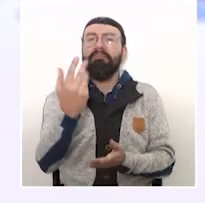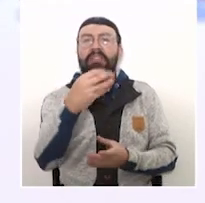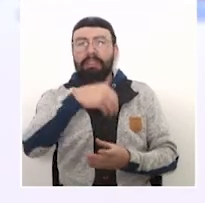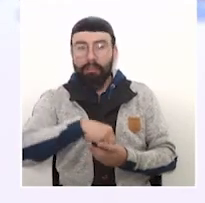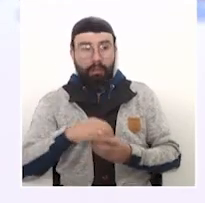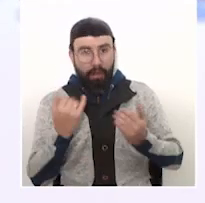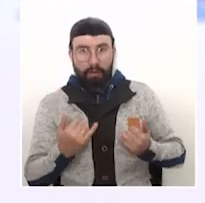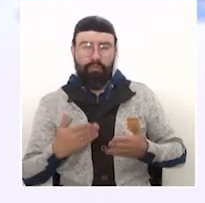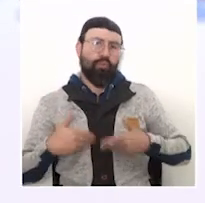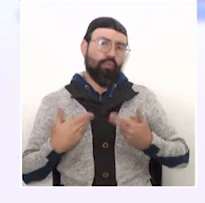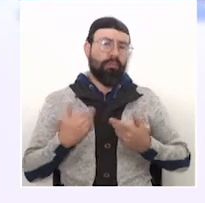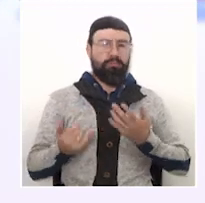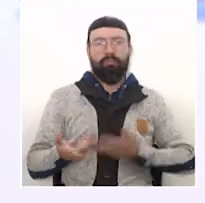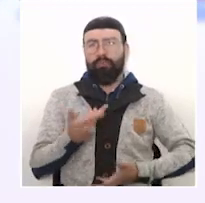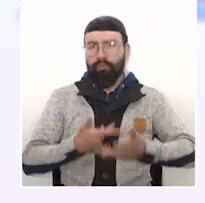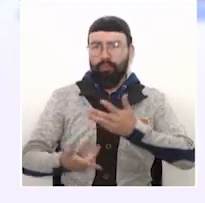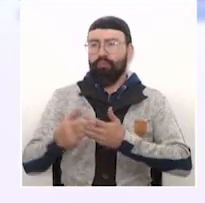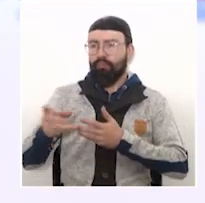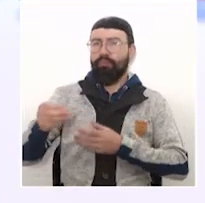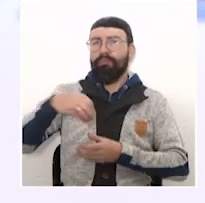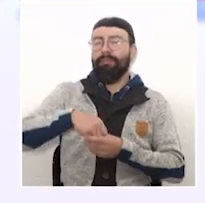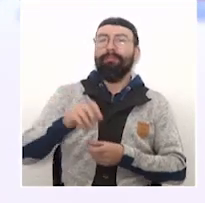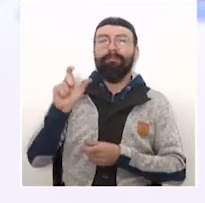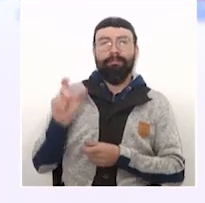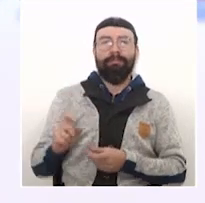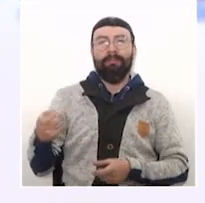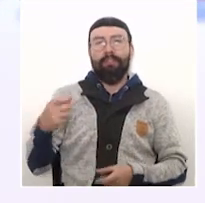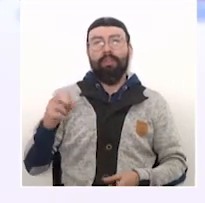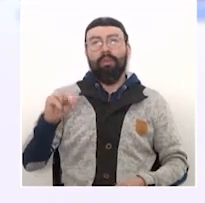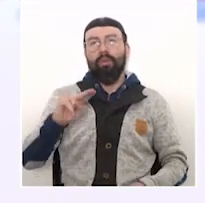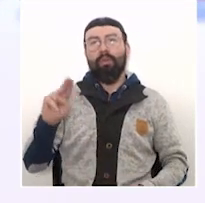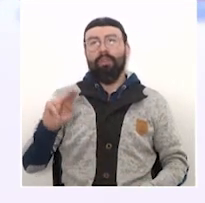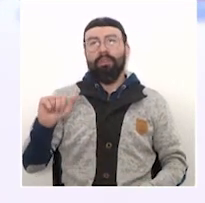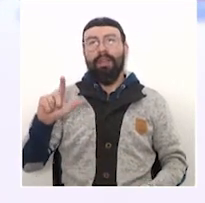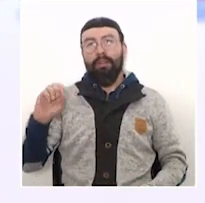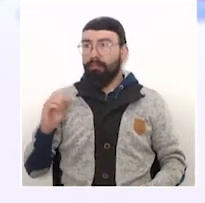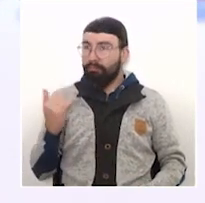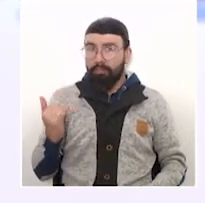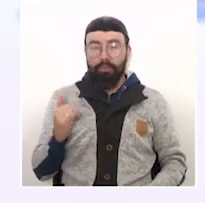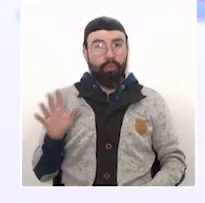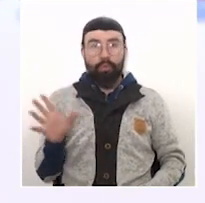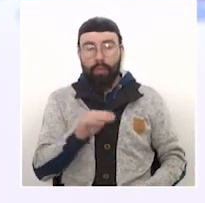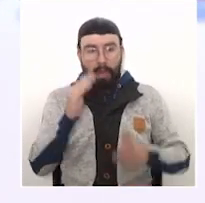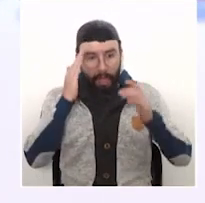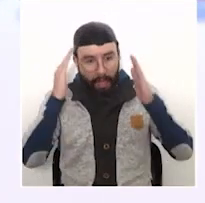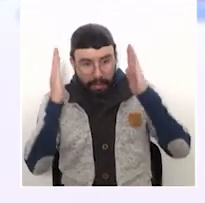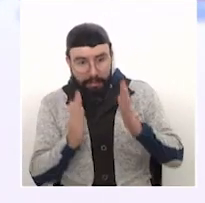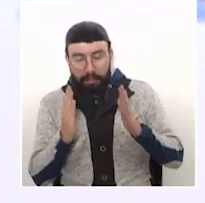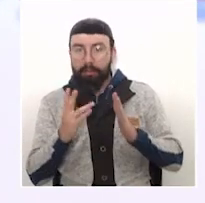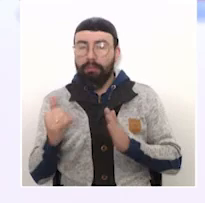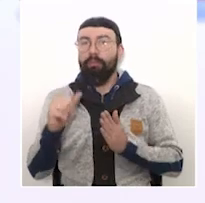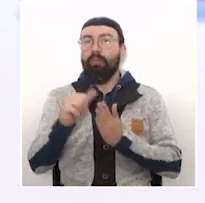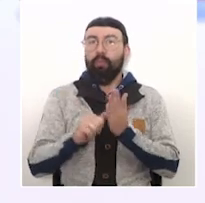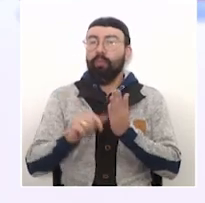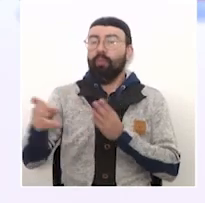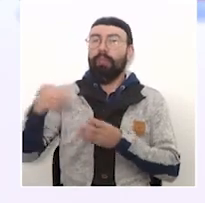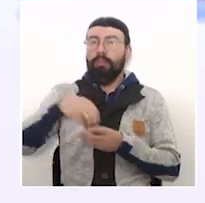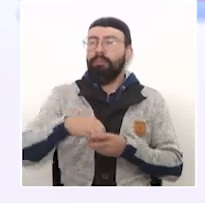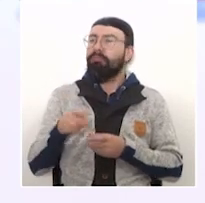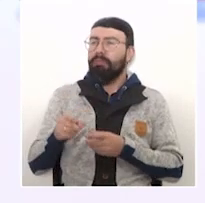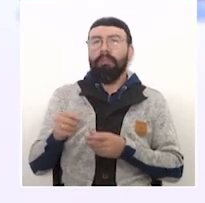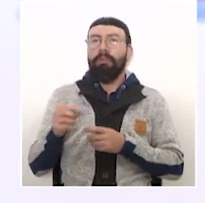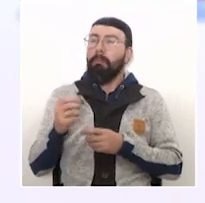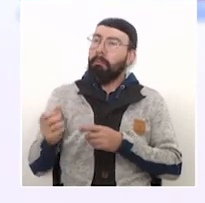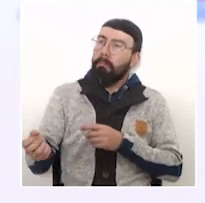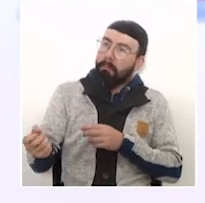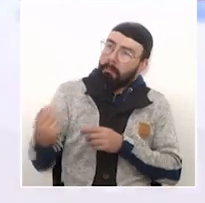compartir ese espacio con Gonzalo Gallo, para que todos estén muy atentos al programa de hoy. Vamos a estar recibiendo preguntas, llamadas, para